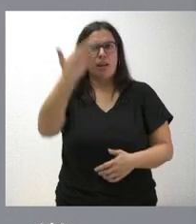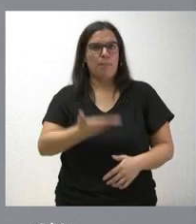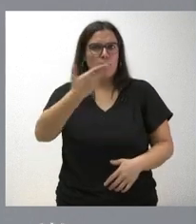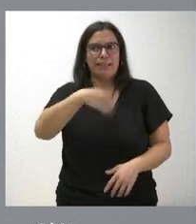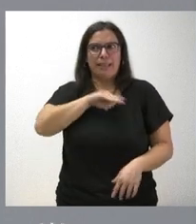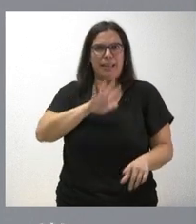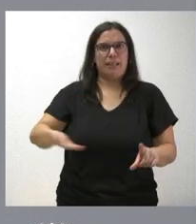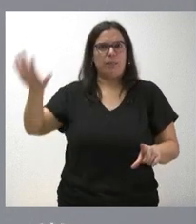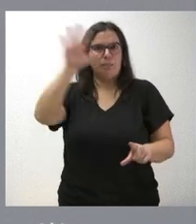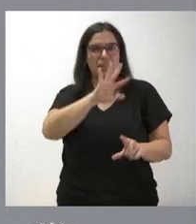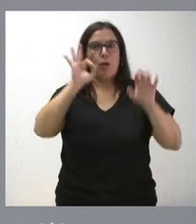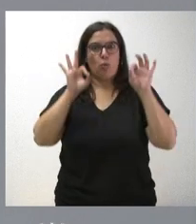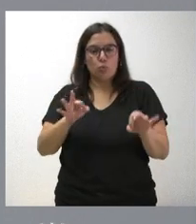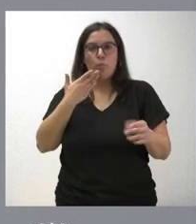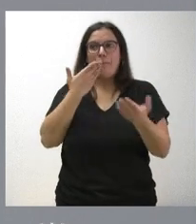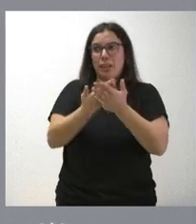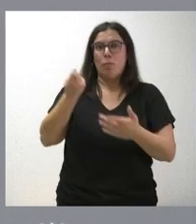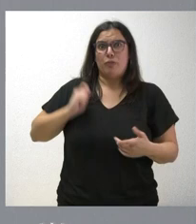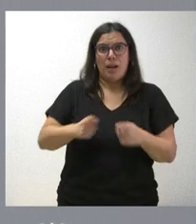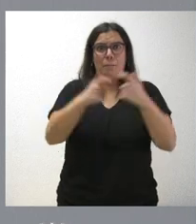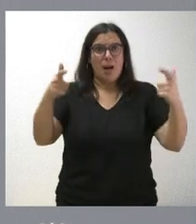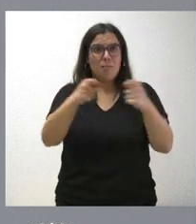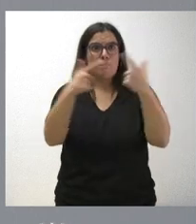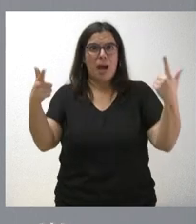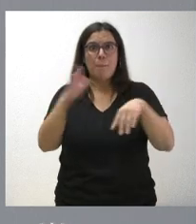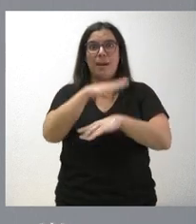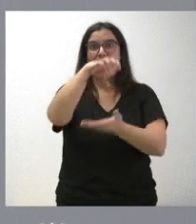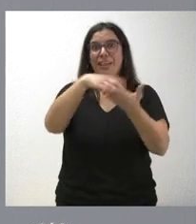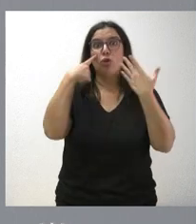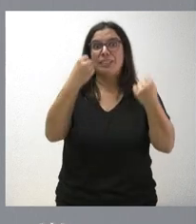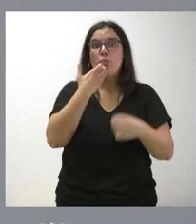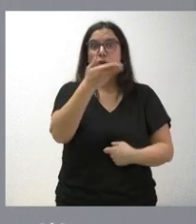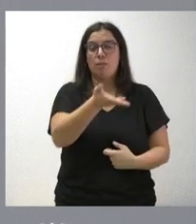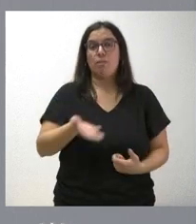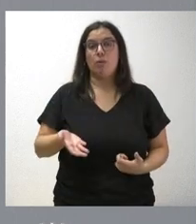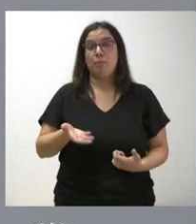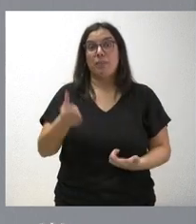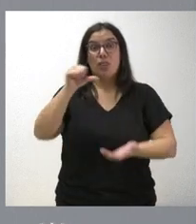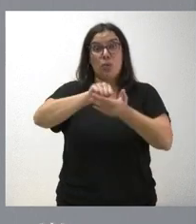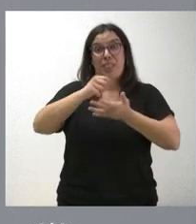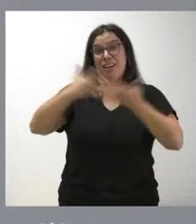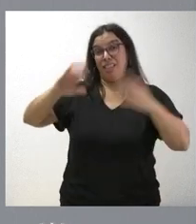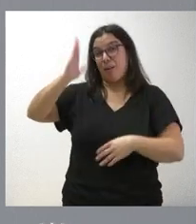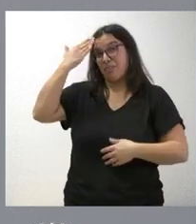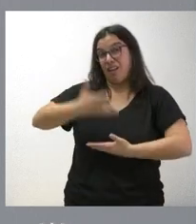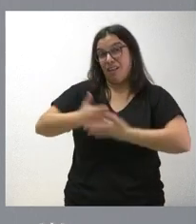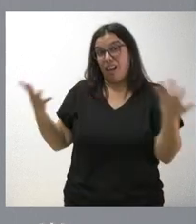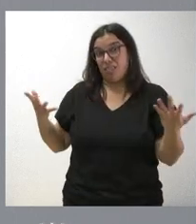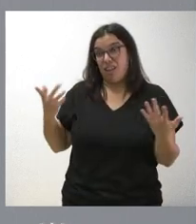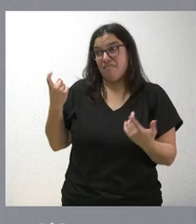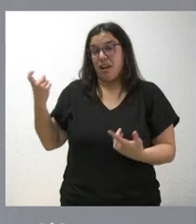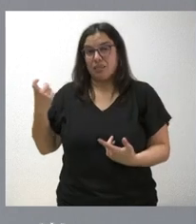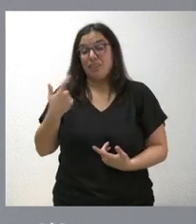España precisamente demandando más profesionales en atención primaria si faltan en las grandes capitales Cuántas más